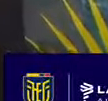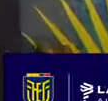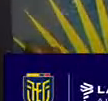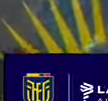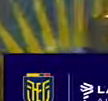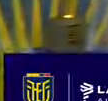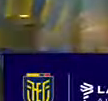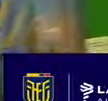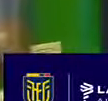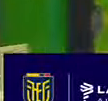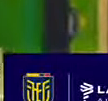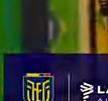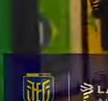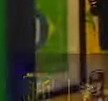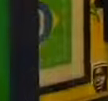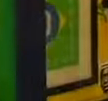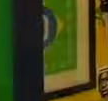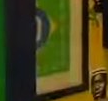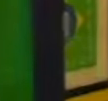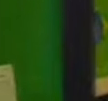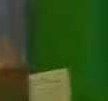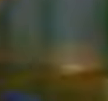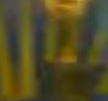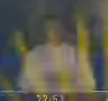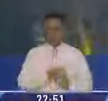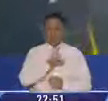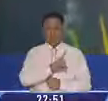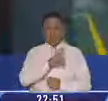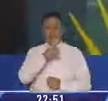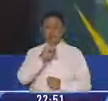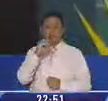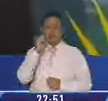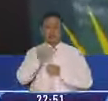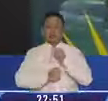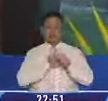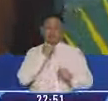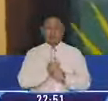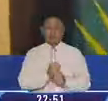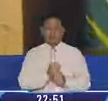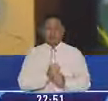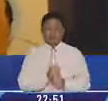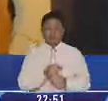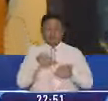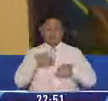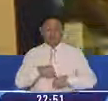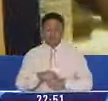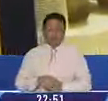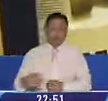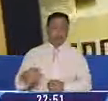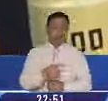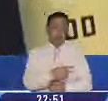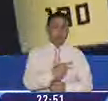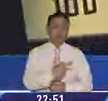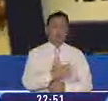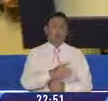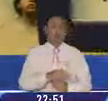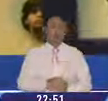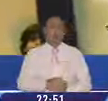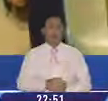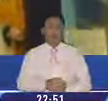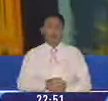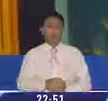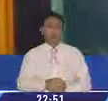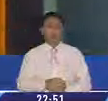sueño que tiene Conmebol es el Mundial Centenario. Que los 100 años del centenario se repitan en esta